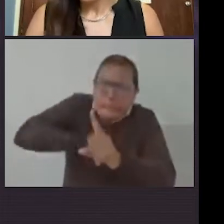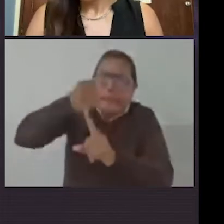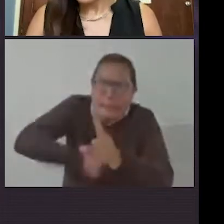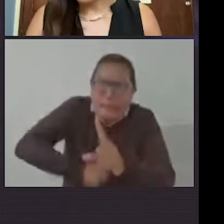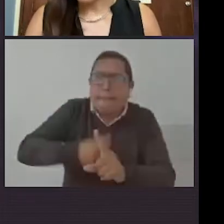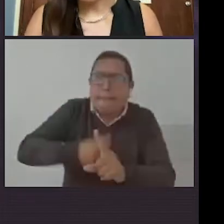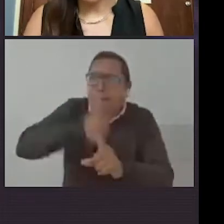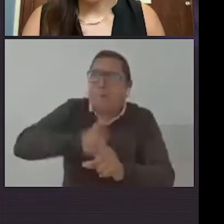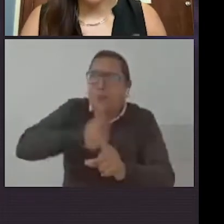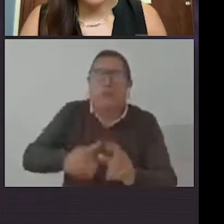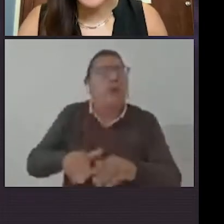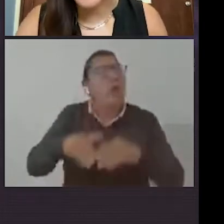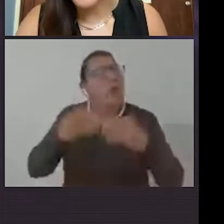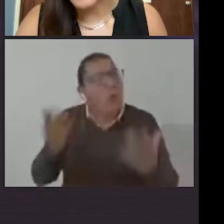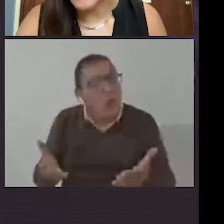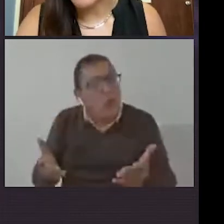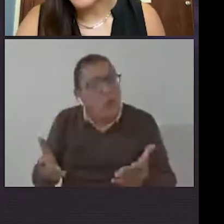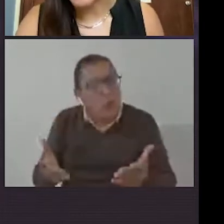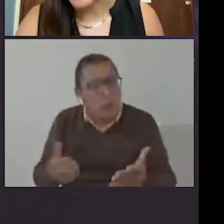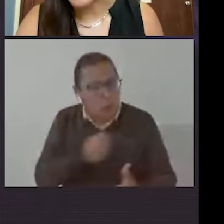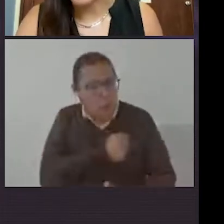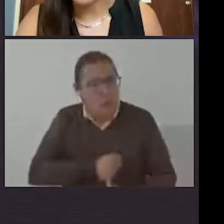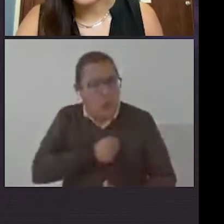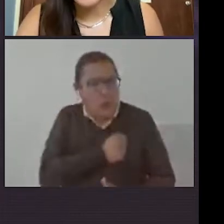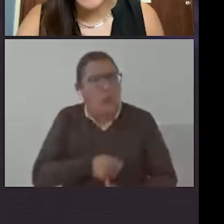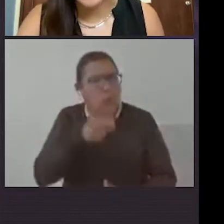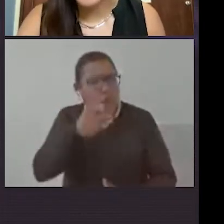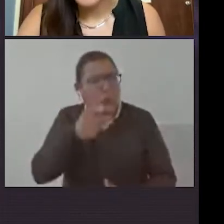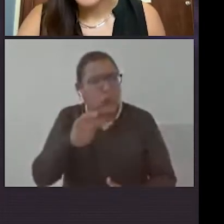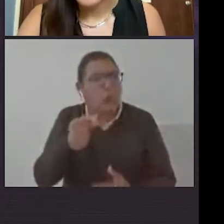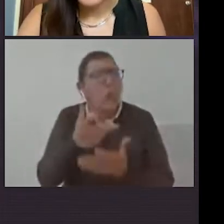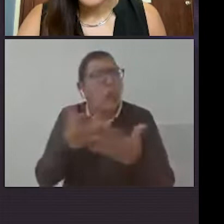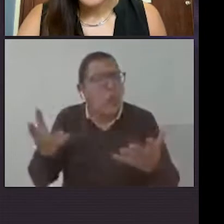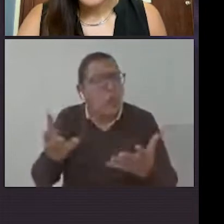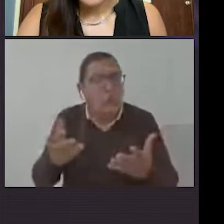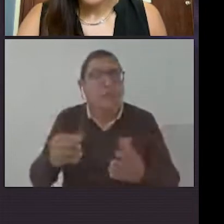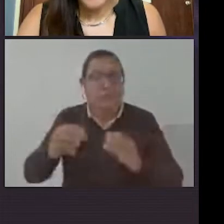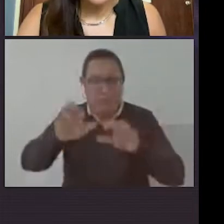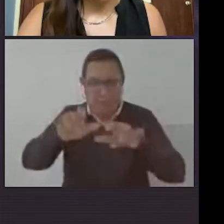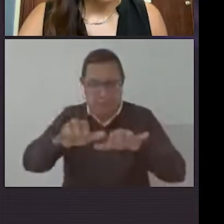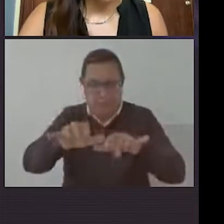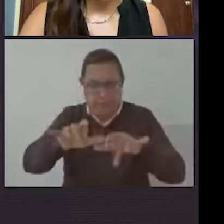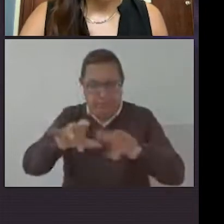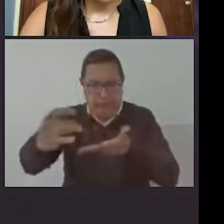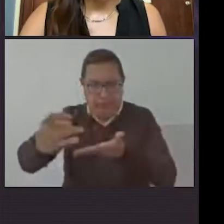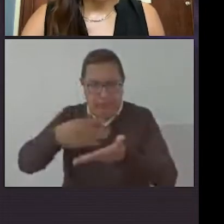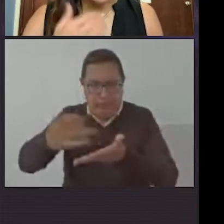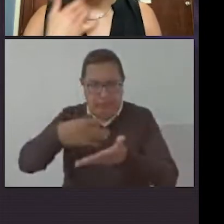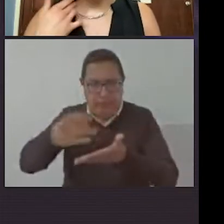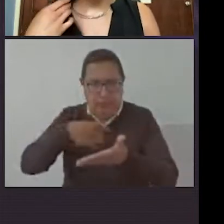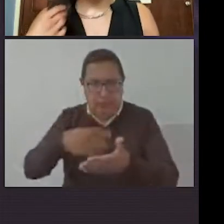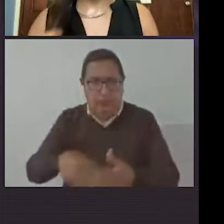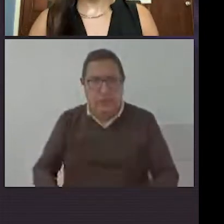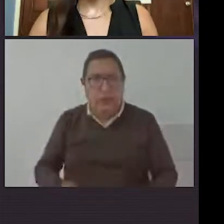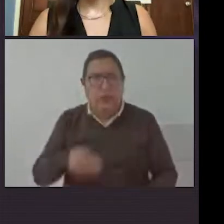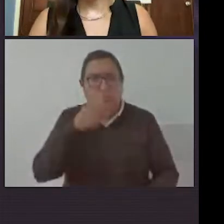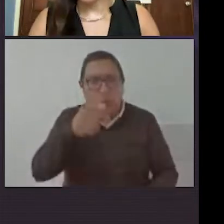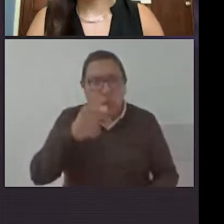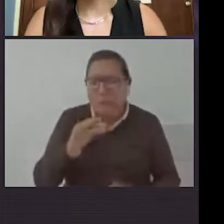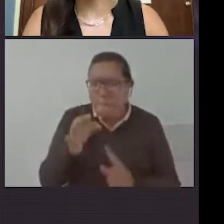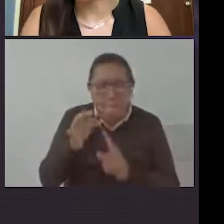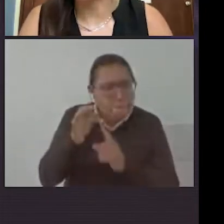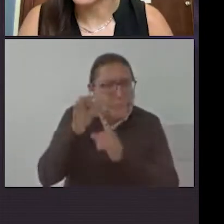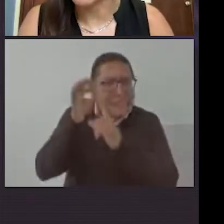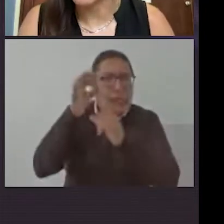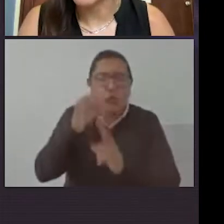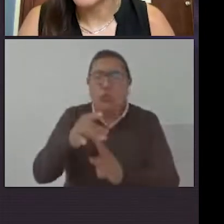perseverante. Díganme, por favor, ¿cuál es esa clave? Quiero leerlos en el chat. ¿Cuál es la clave para lograr